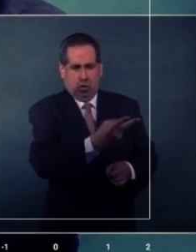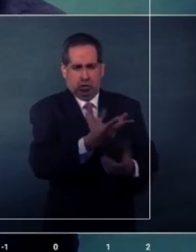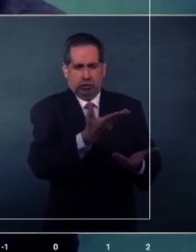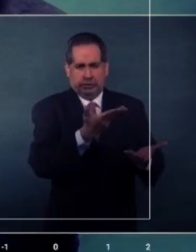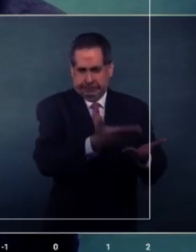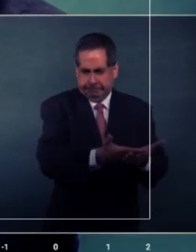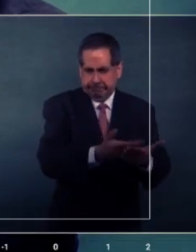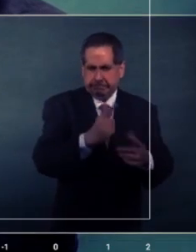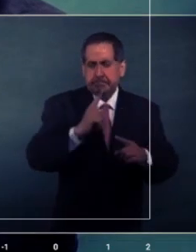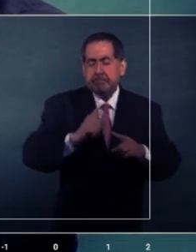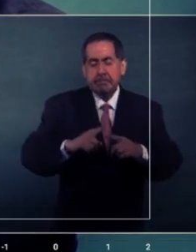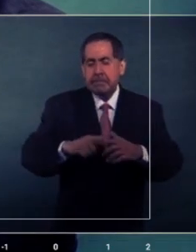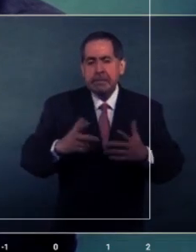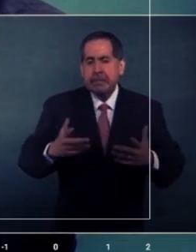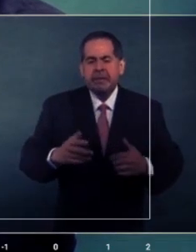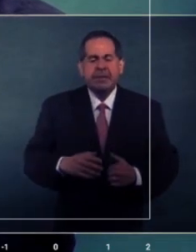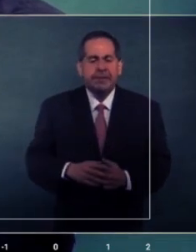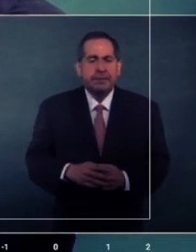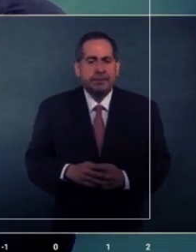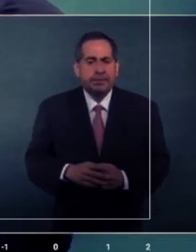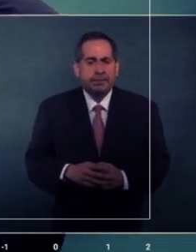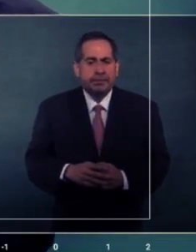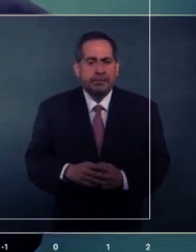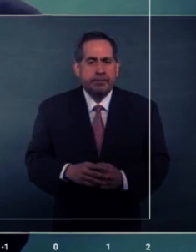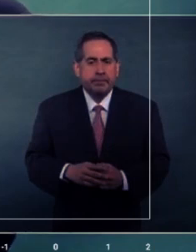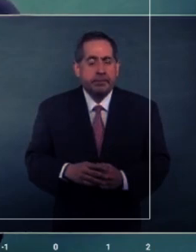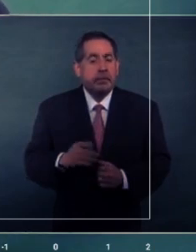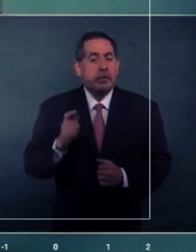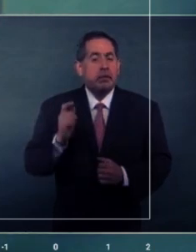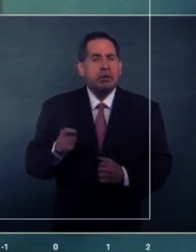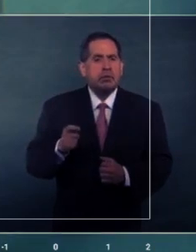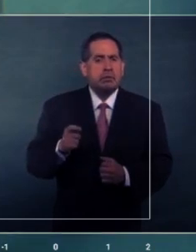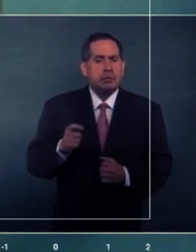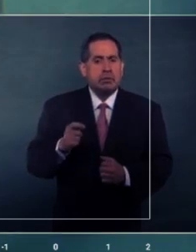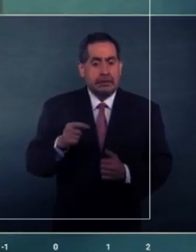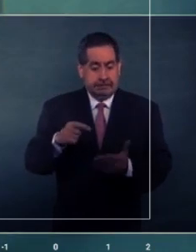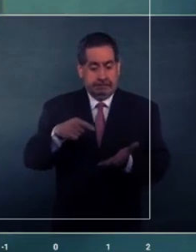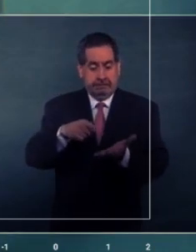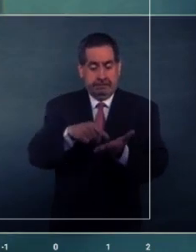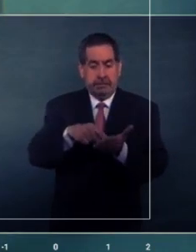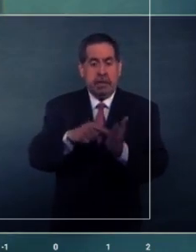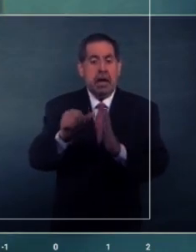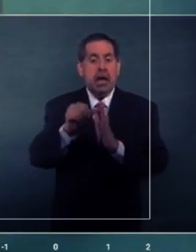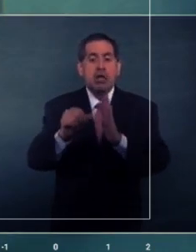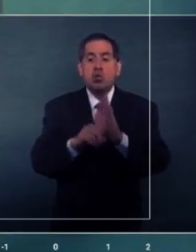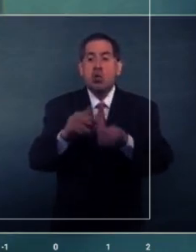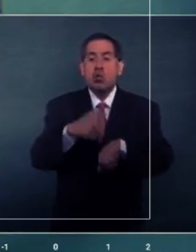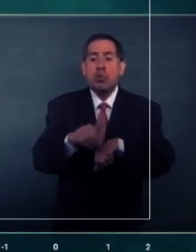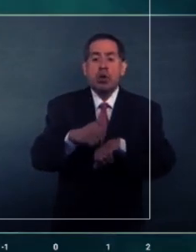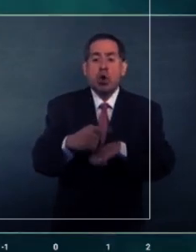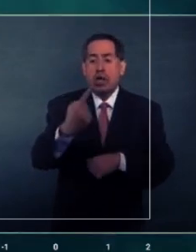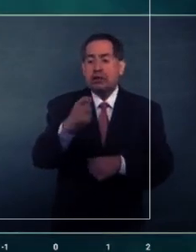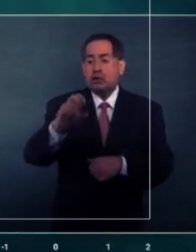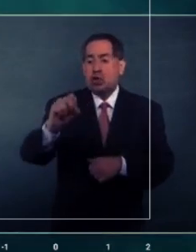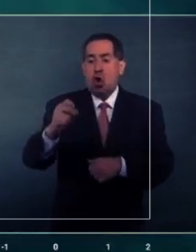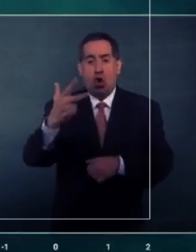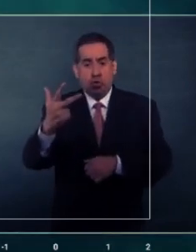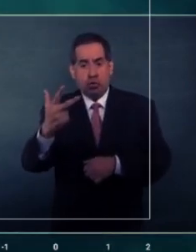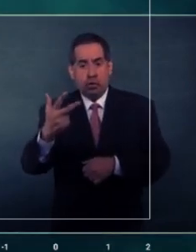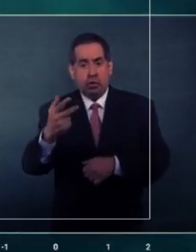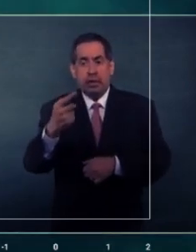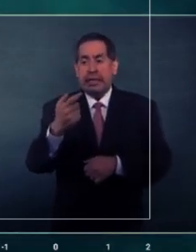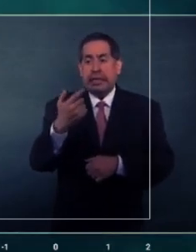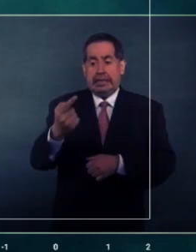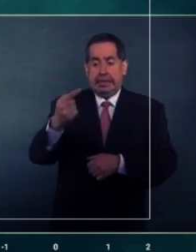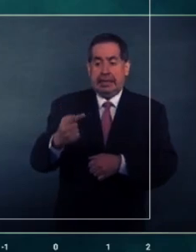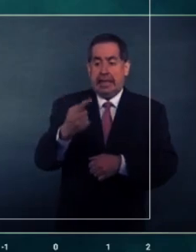qué que se modifique el artículo 108 y 111 de